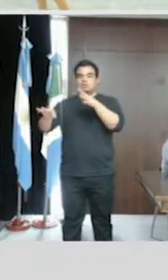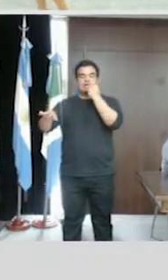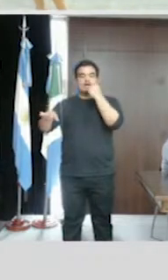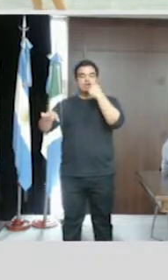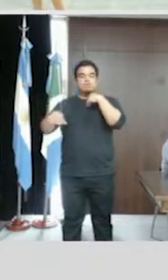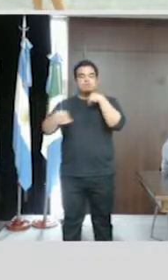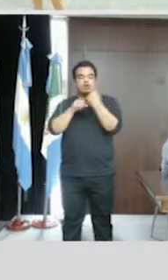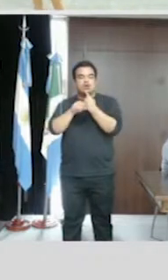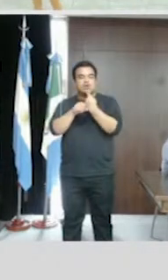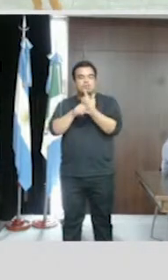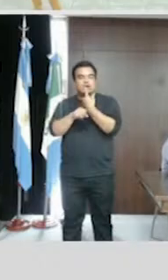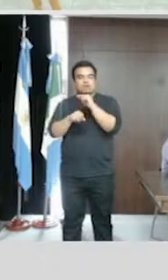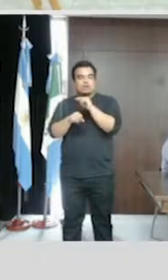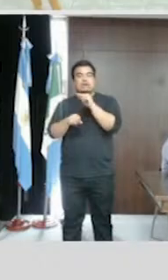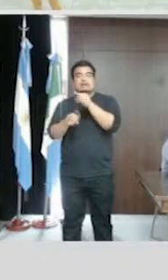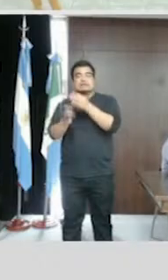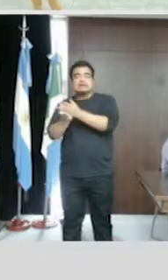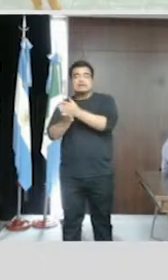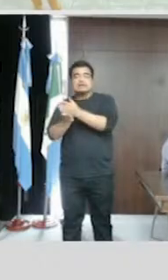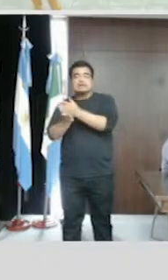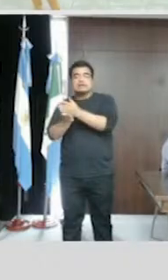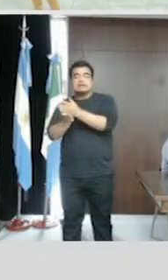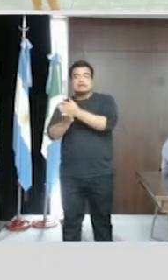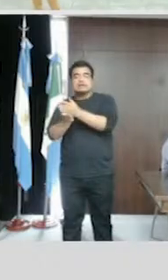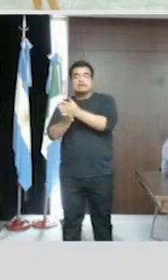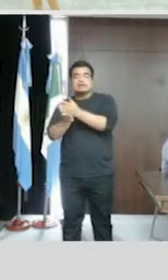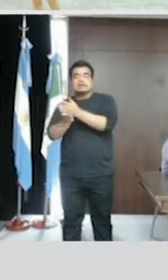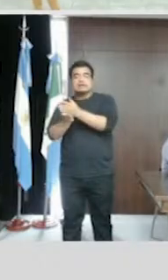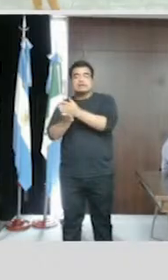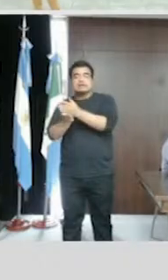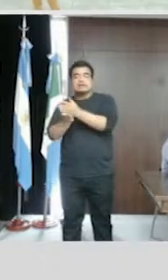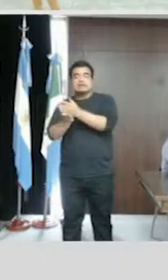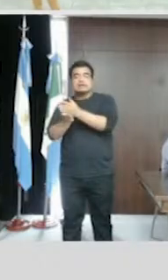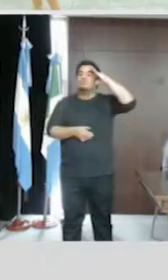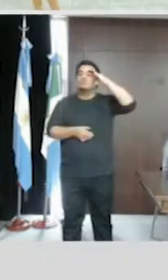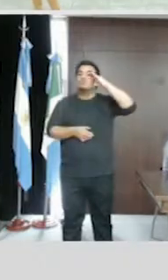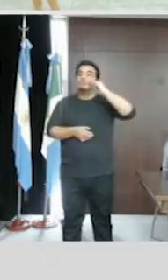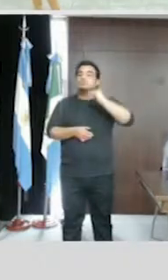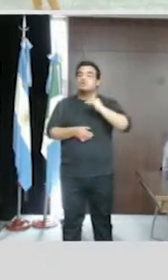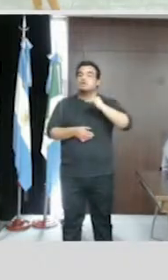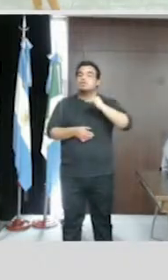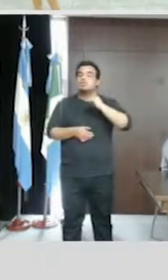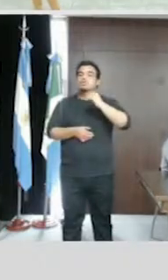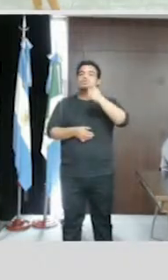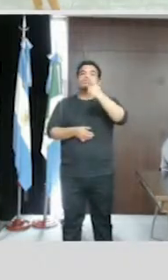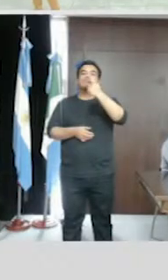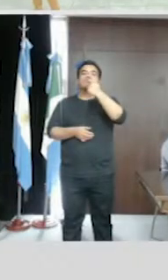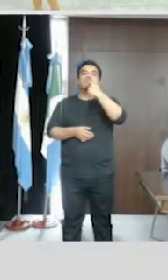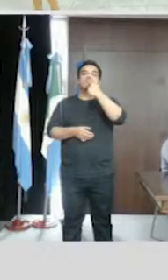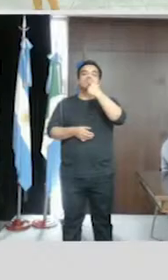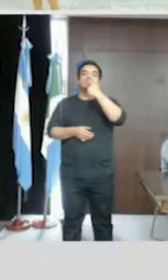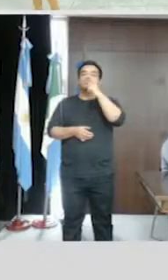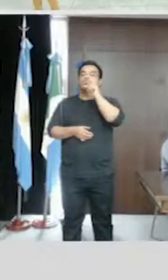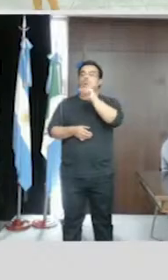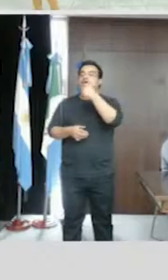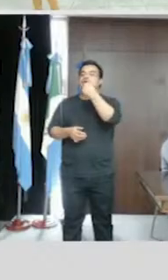Pero nos olvidamos de un pequeño, gran detalle. A ninguno se le pregunta el currículum espiritual.